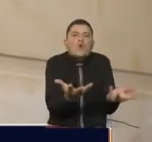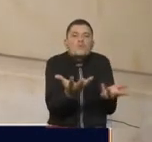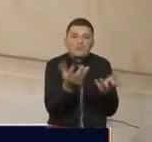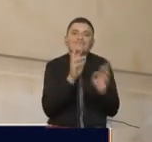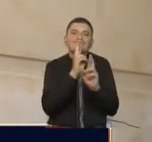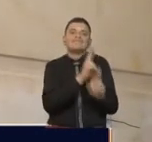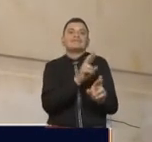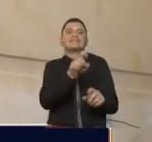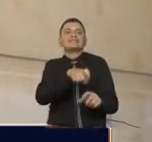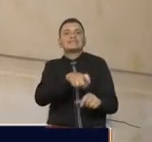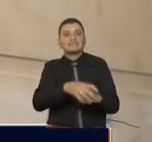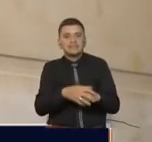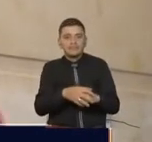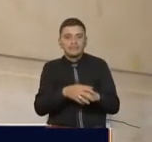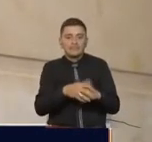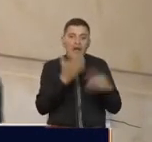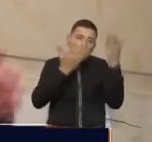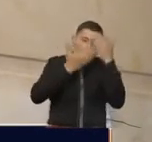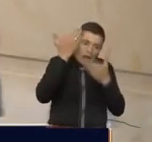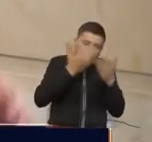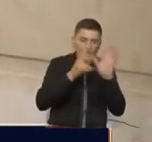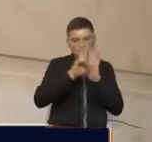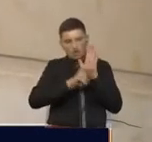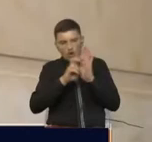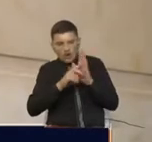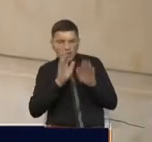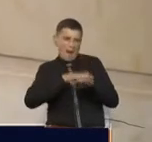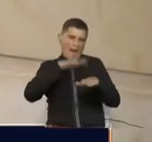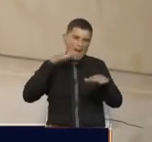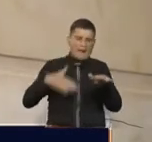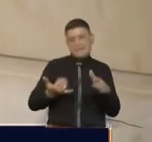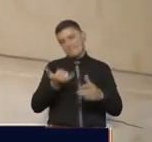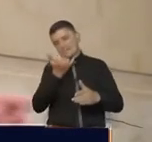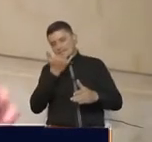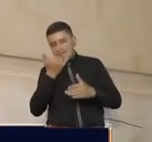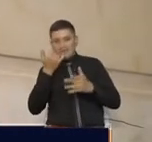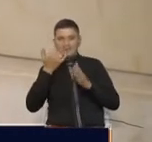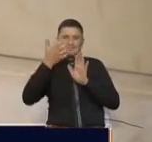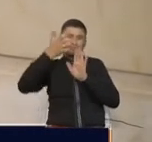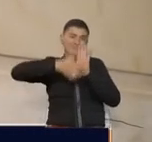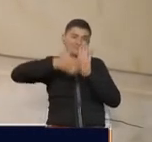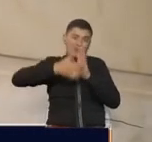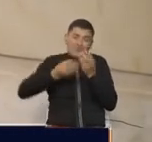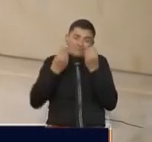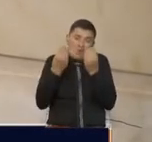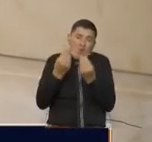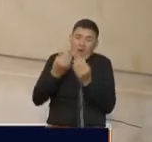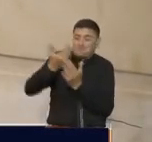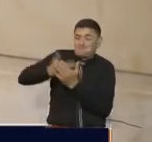Más que realizar análisis teóricos sobre las causas y los diagnósticos, que ya tenemos suficiente.